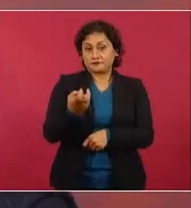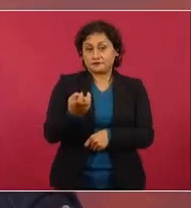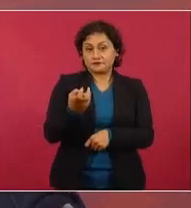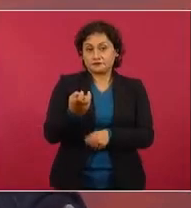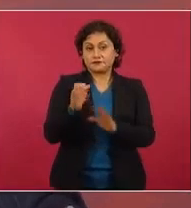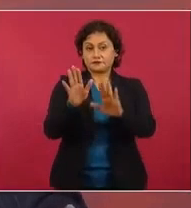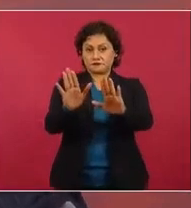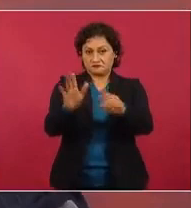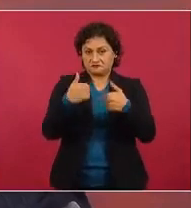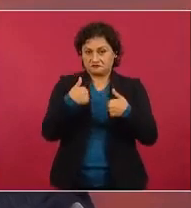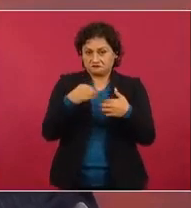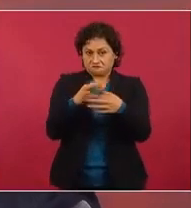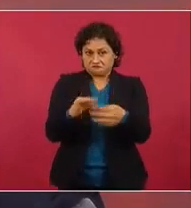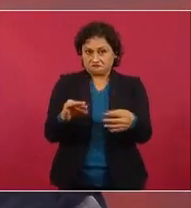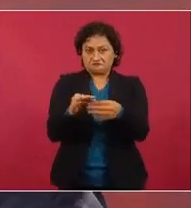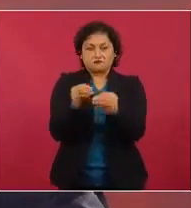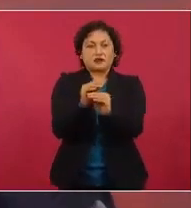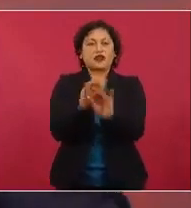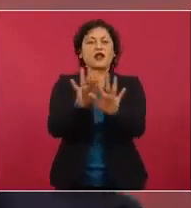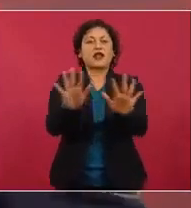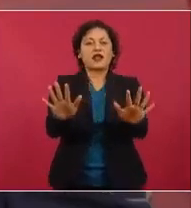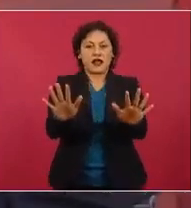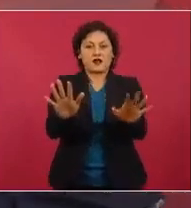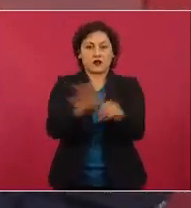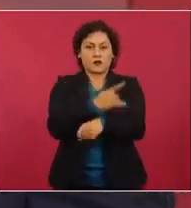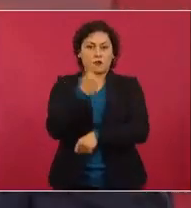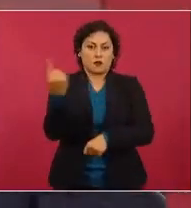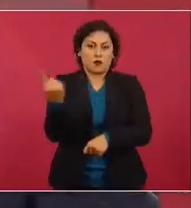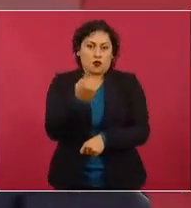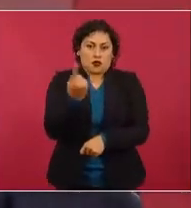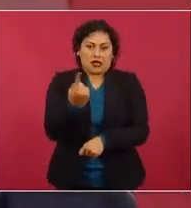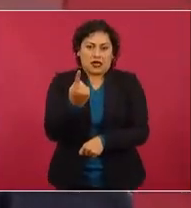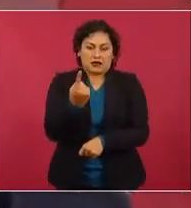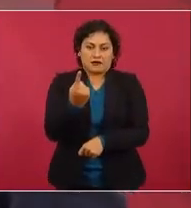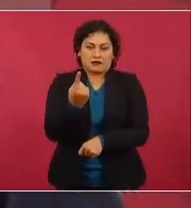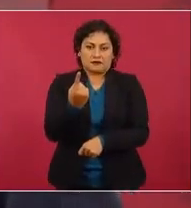Te aclaro esto porque si no el señor Blinken